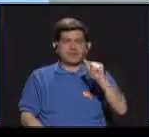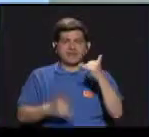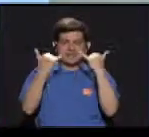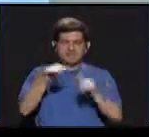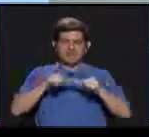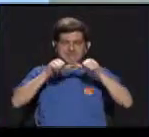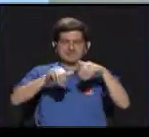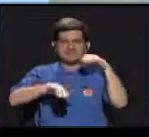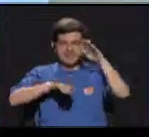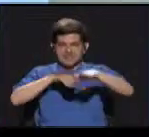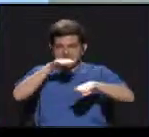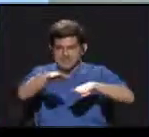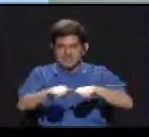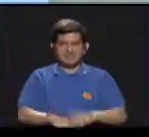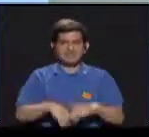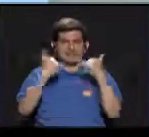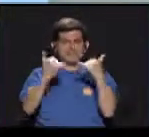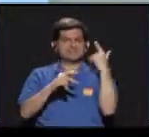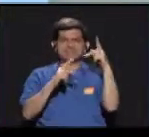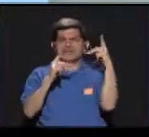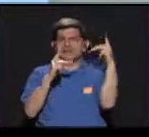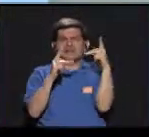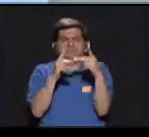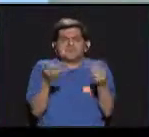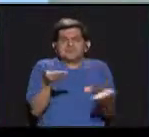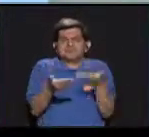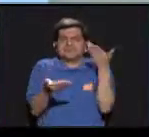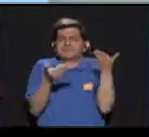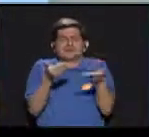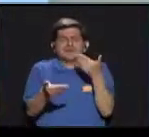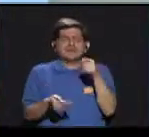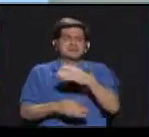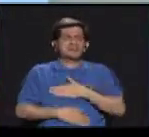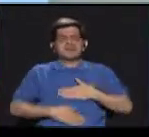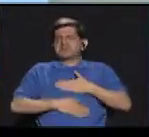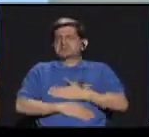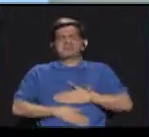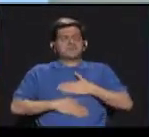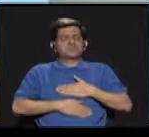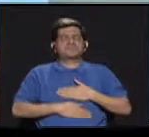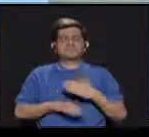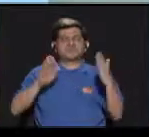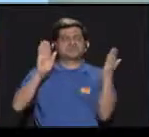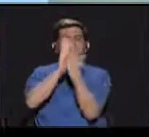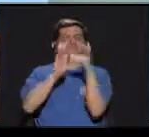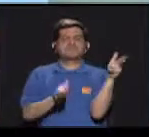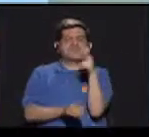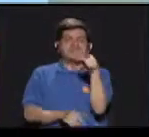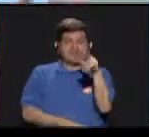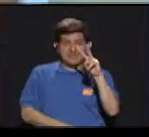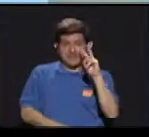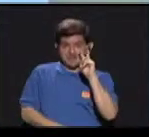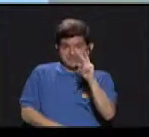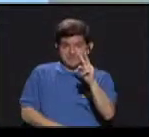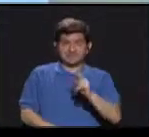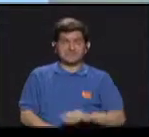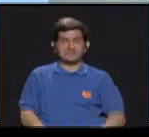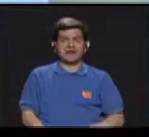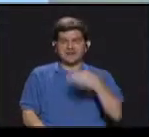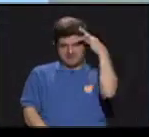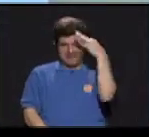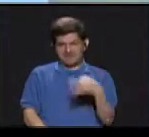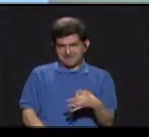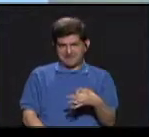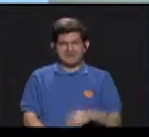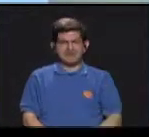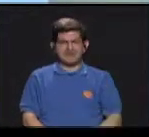que buscar, casi que me atrevería a decir a la perfección, cuando ya él nada más se divierte ante la cámara, porque así se vio, creo